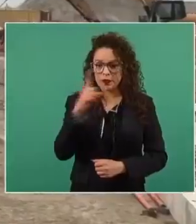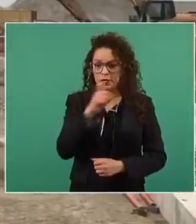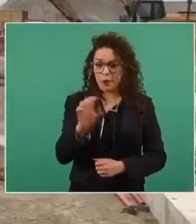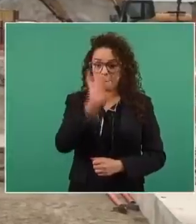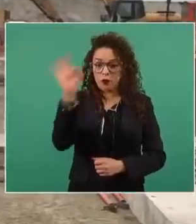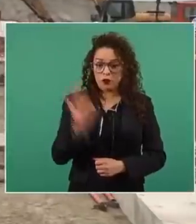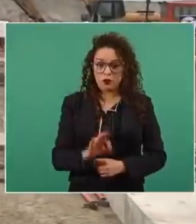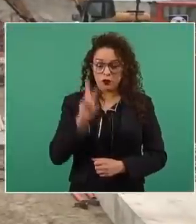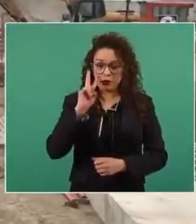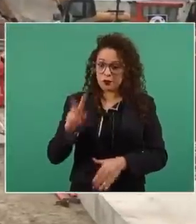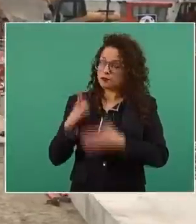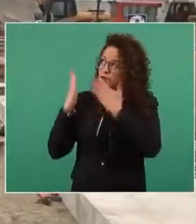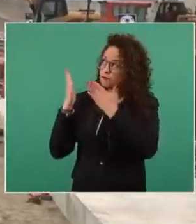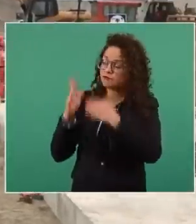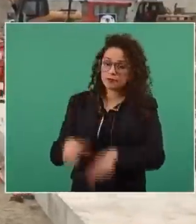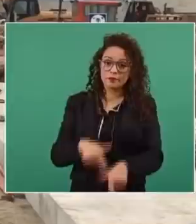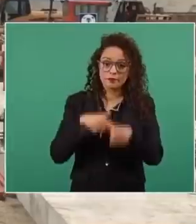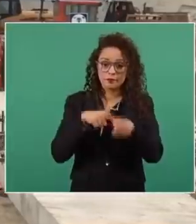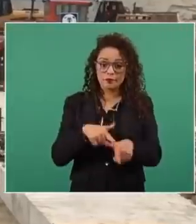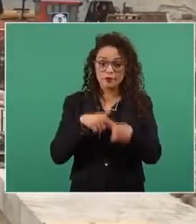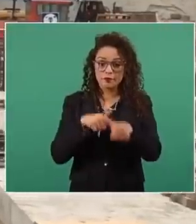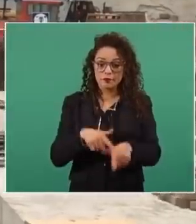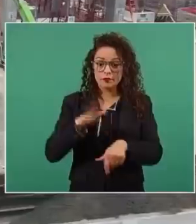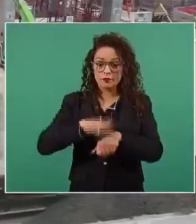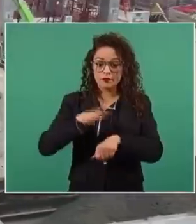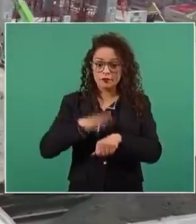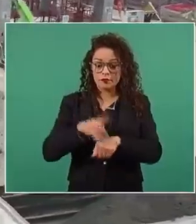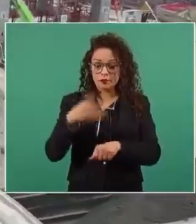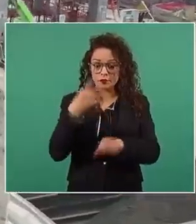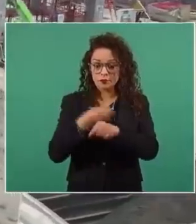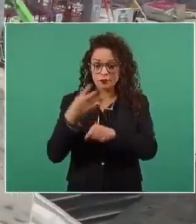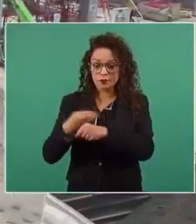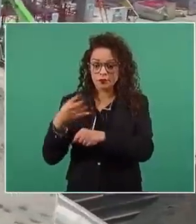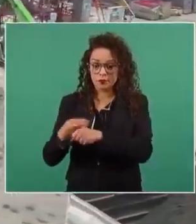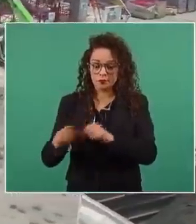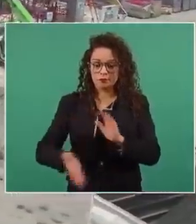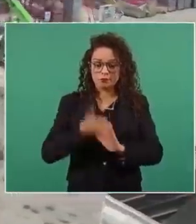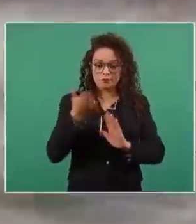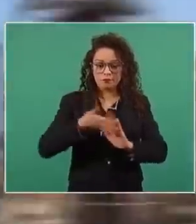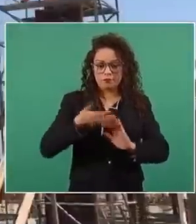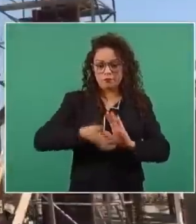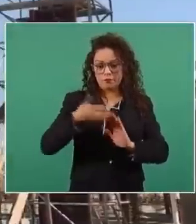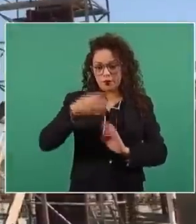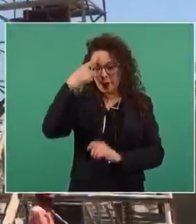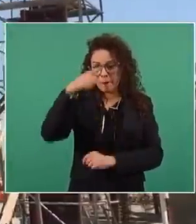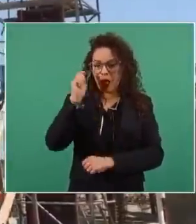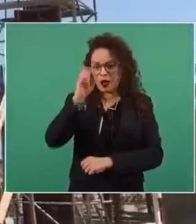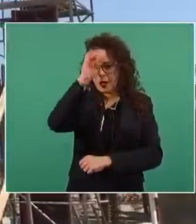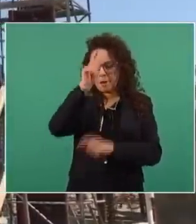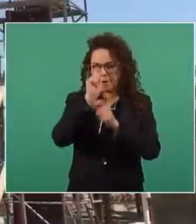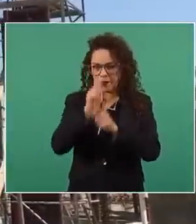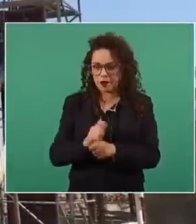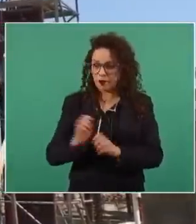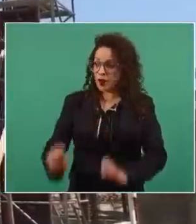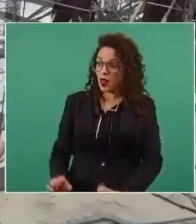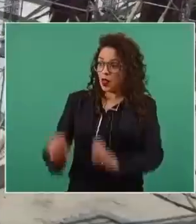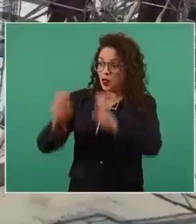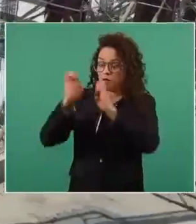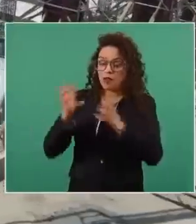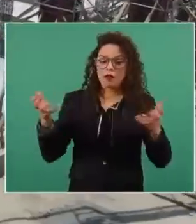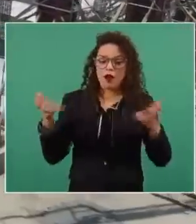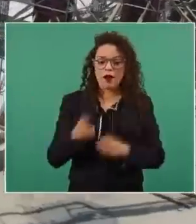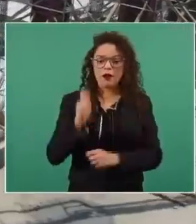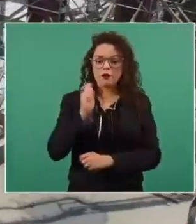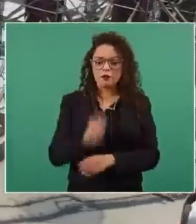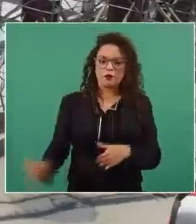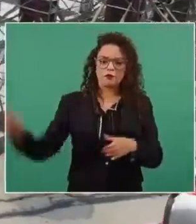y continúa el desarrollo en las cimentaciones de los racks de integración y de la planta regeneradora de minas. En el área de edificios, se realiza el